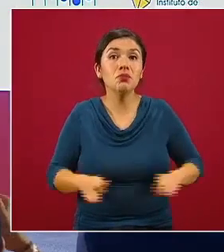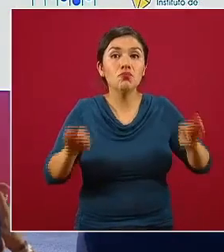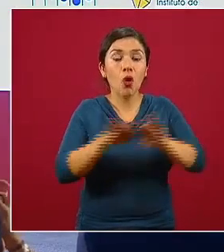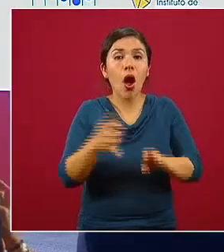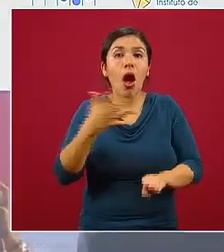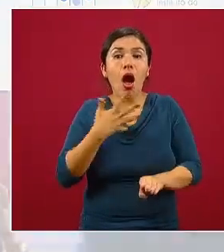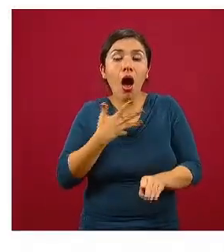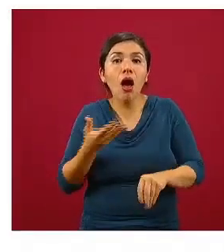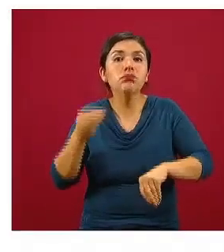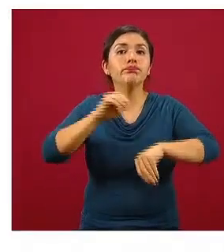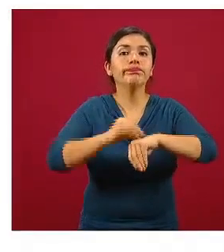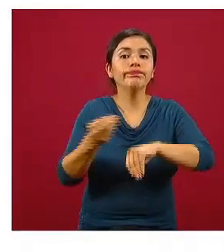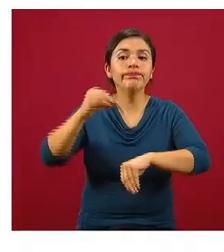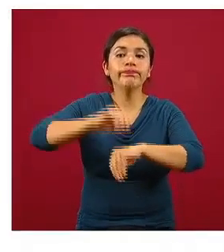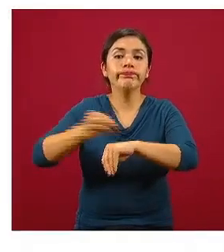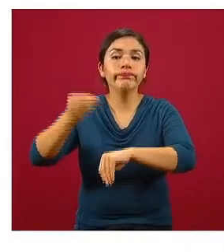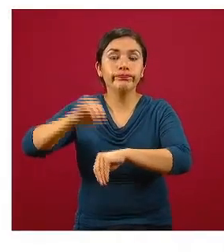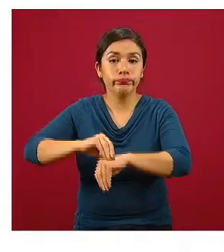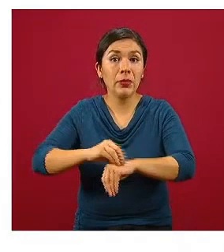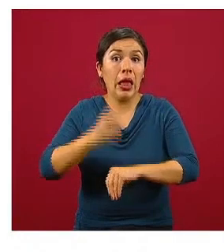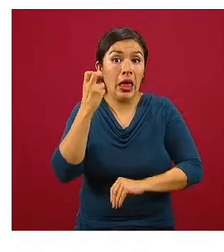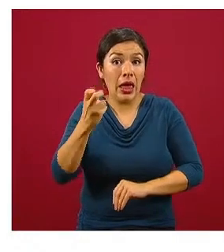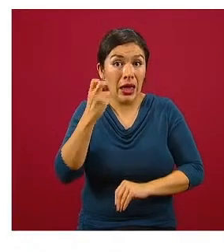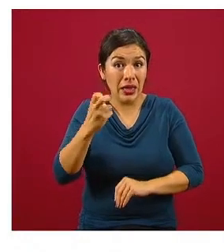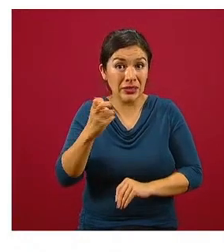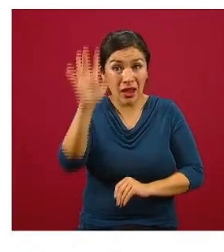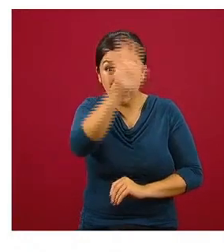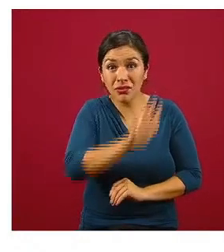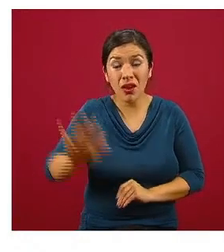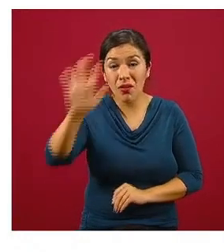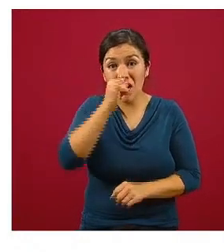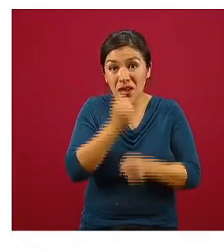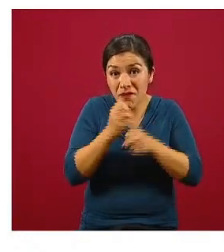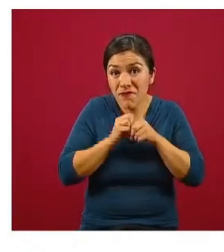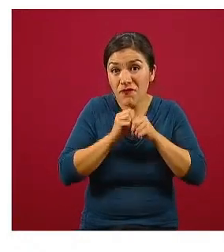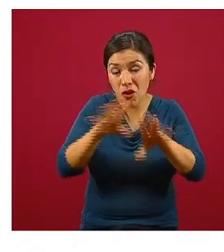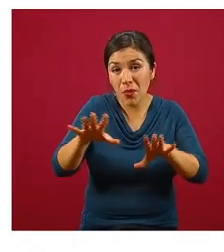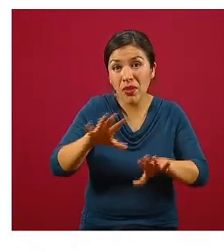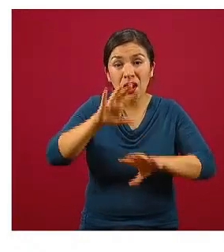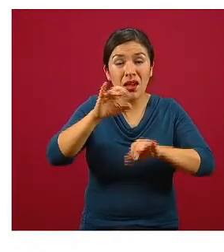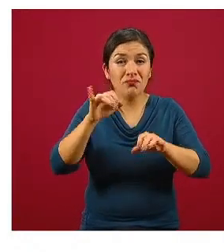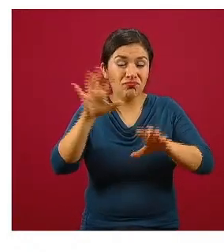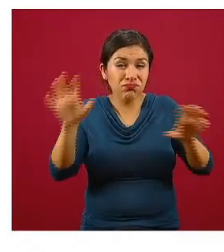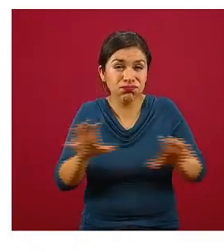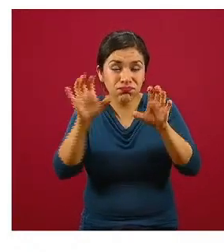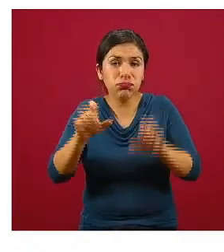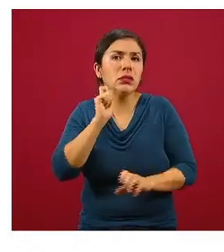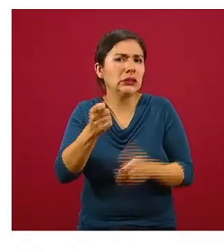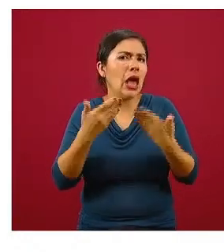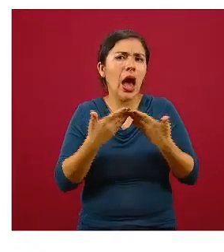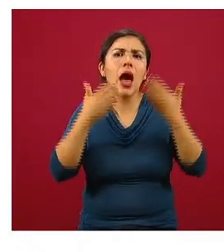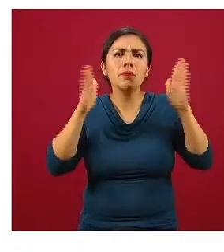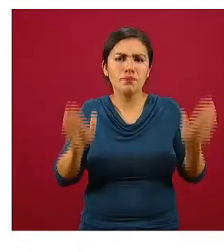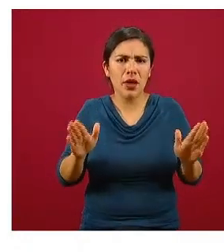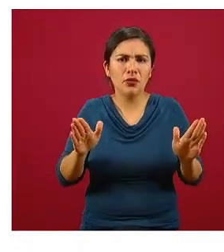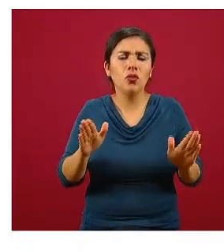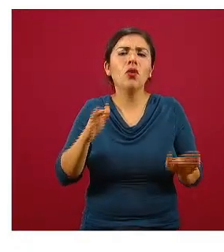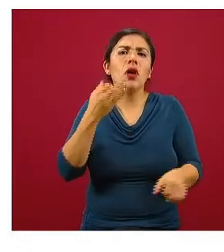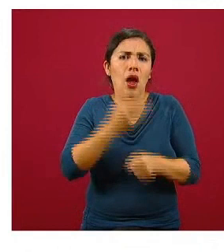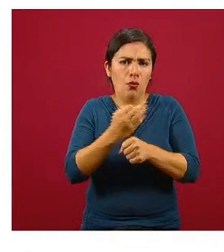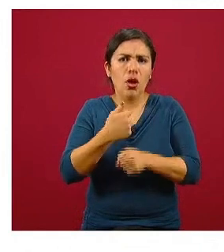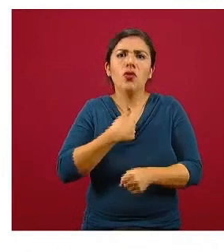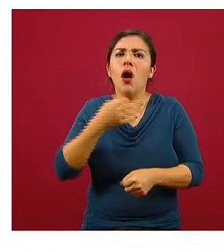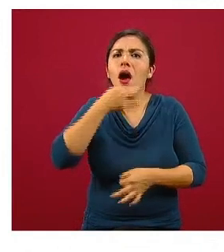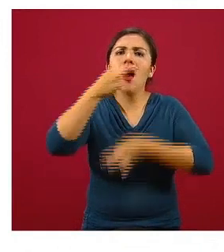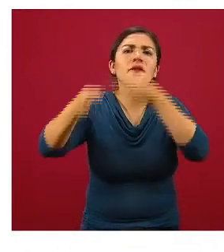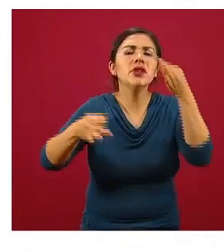se han ido sumando, y obviamente este ecosistema nacional informático está abierto. Esta es una llamada a